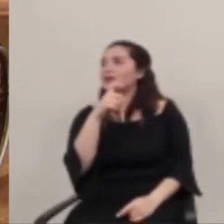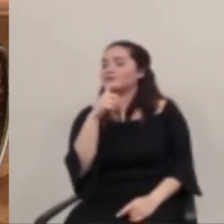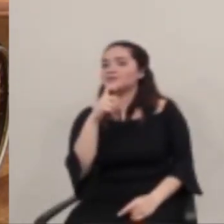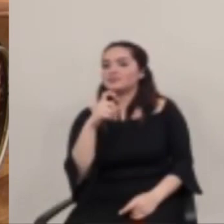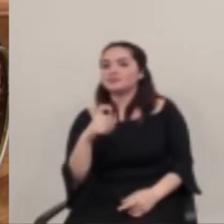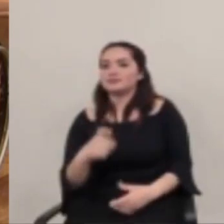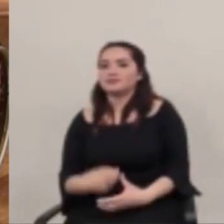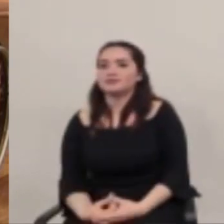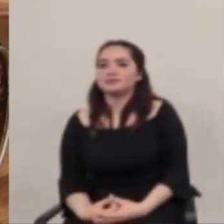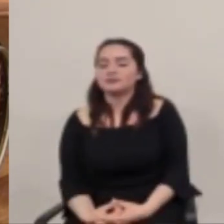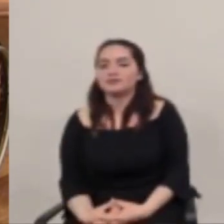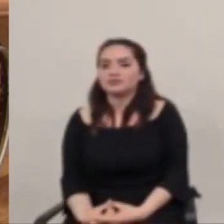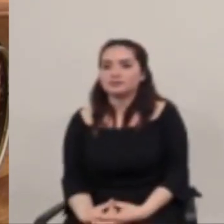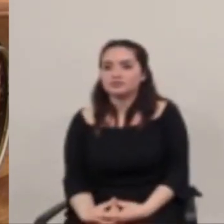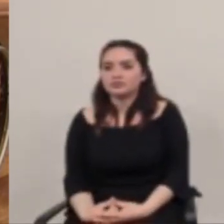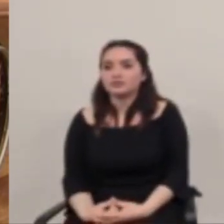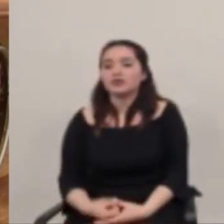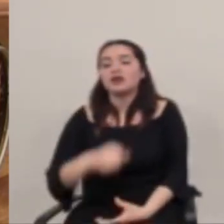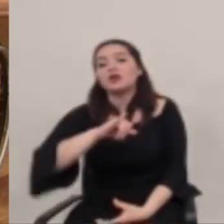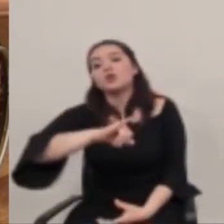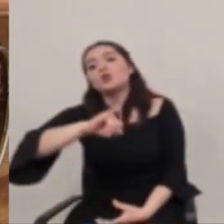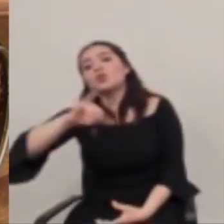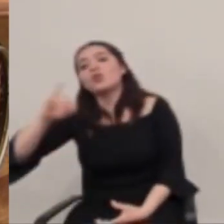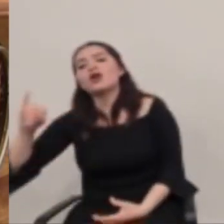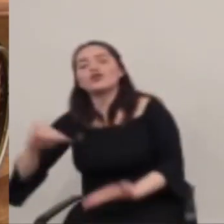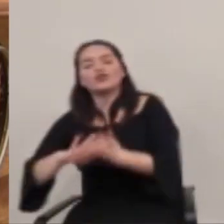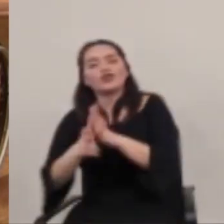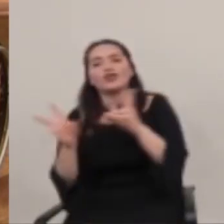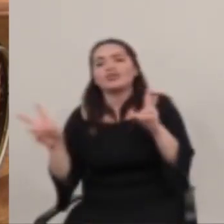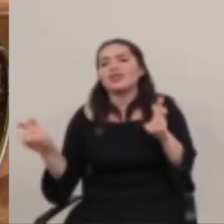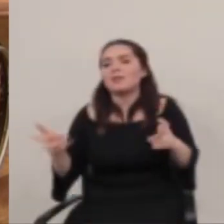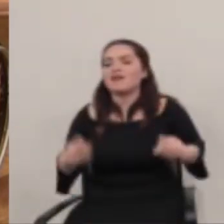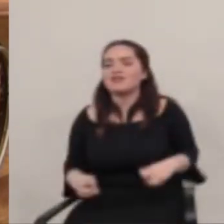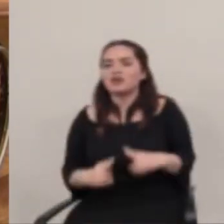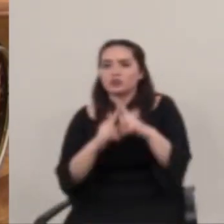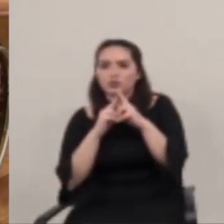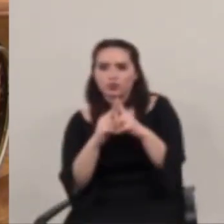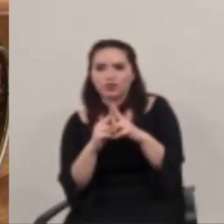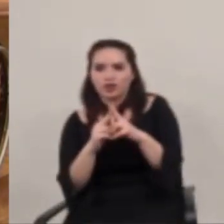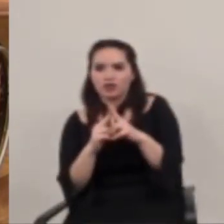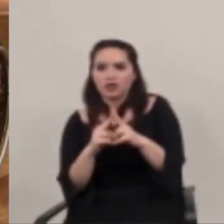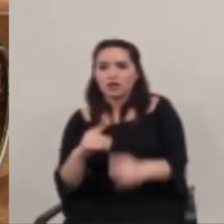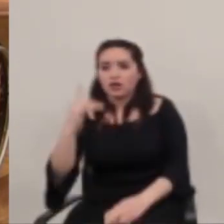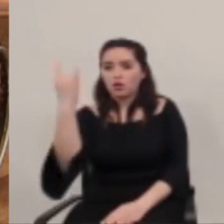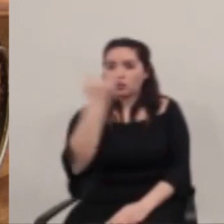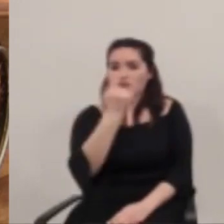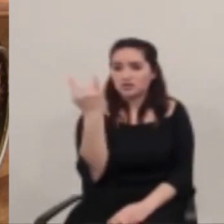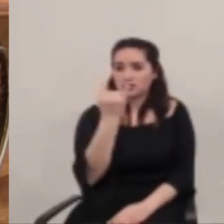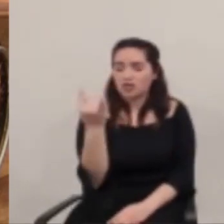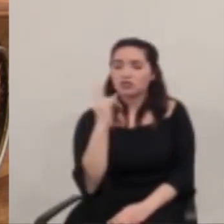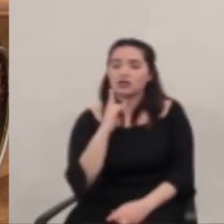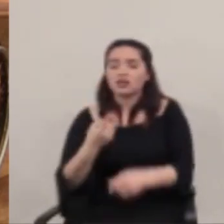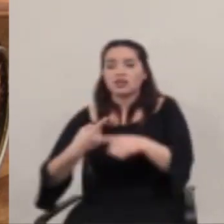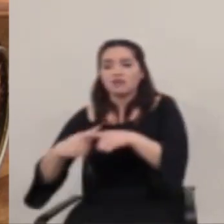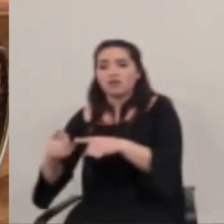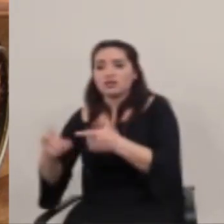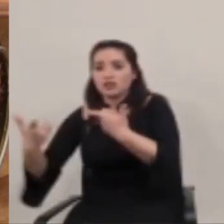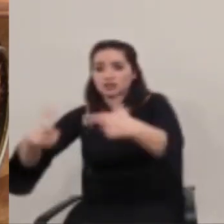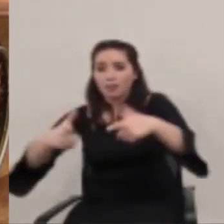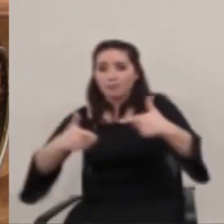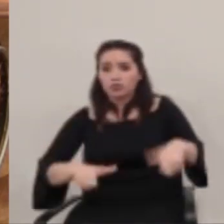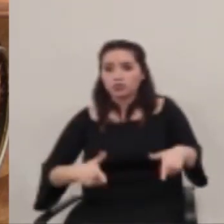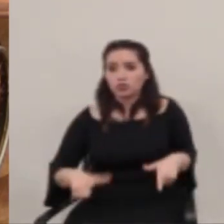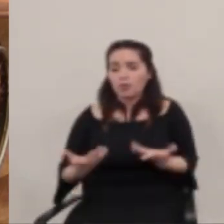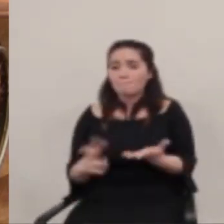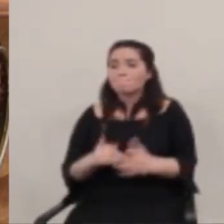el primer tema. Luego ya viene todo lo que es infraestructura, que tiene que ver con que la universidad tiene muchos estamentos que son patrimonio